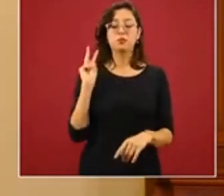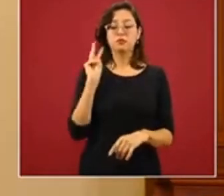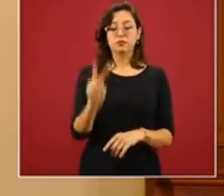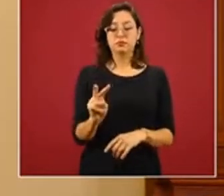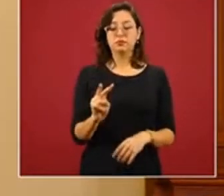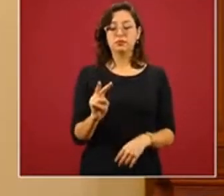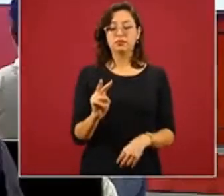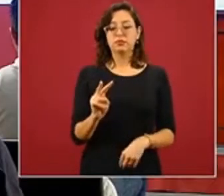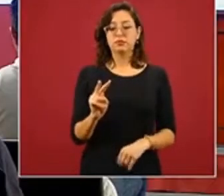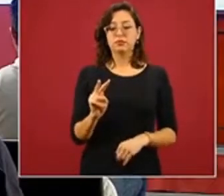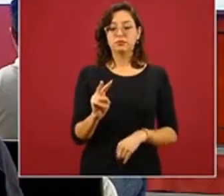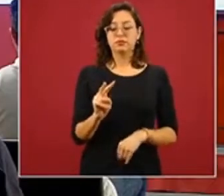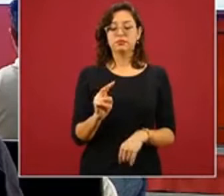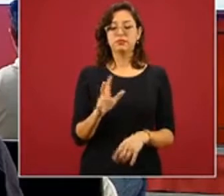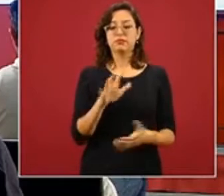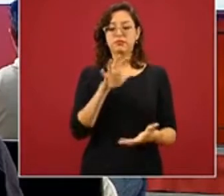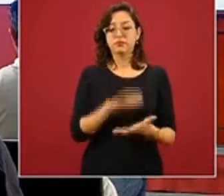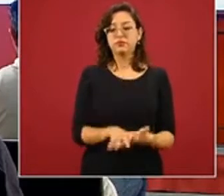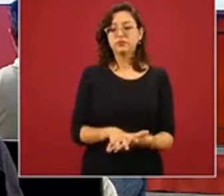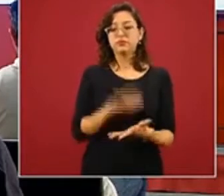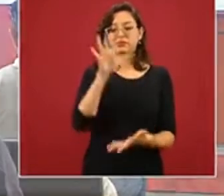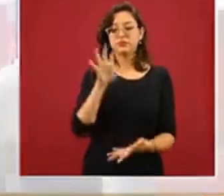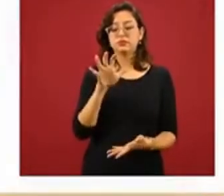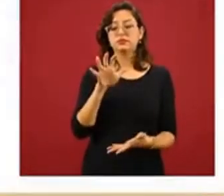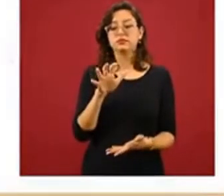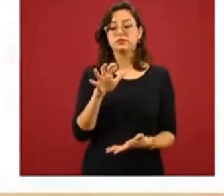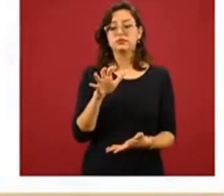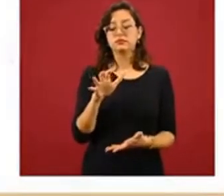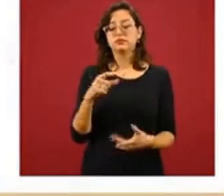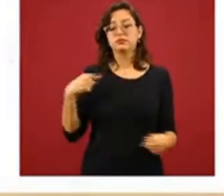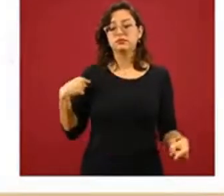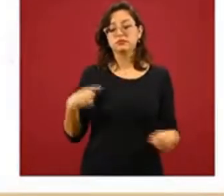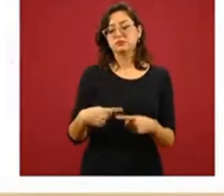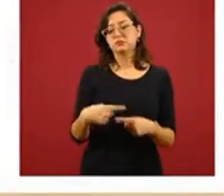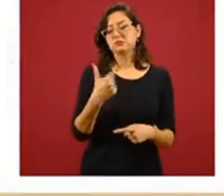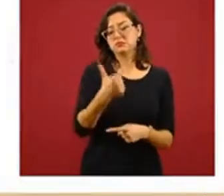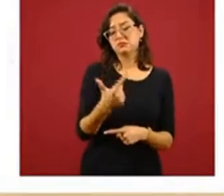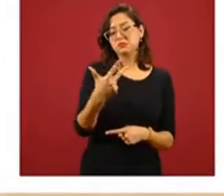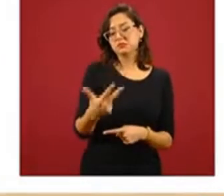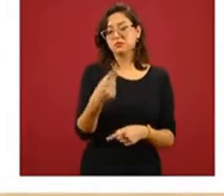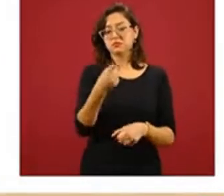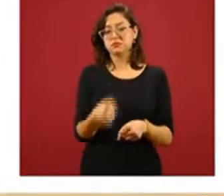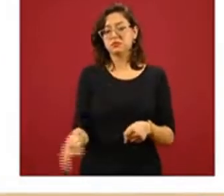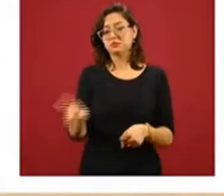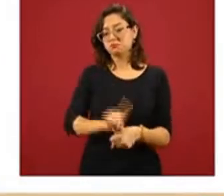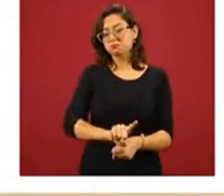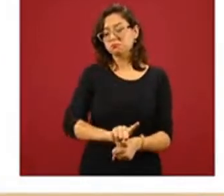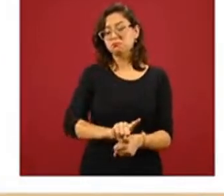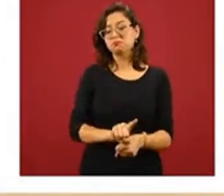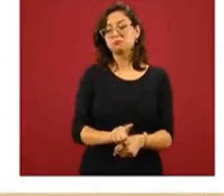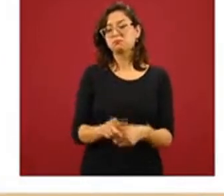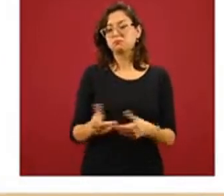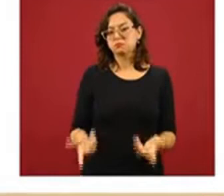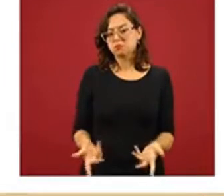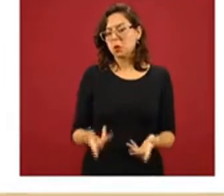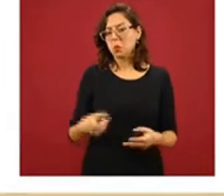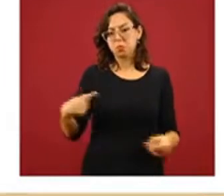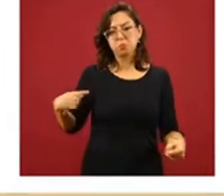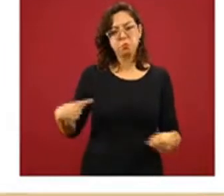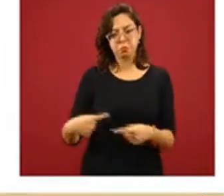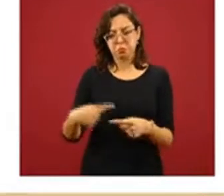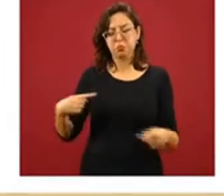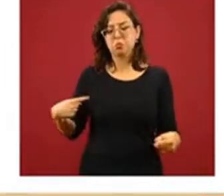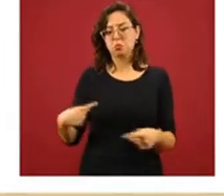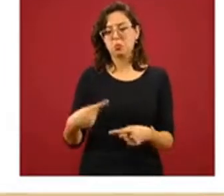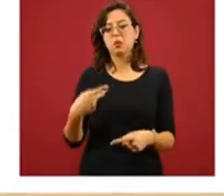la mayoría de ellas todavía están en los últimos 7, 8 días prácticamente, o sea, no están tan alejadas, aunque vemos que